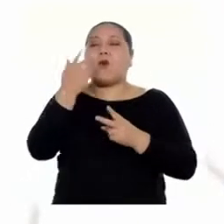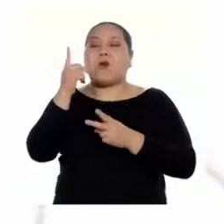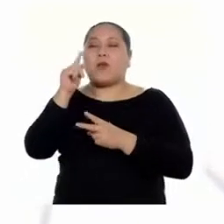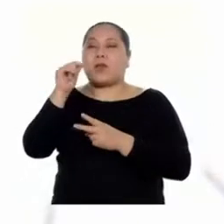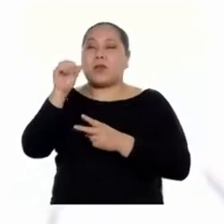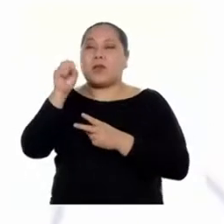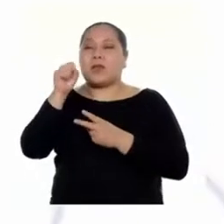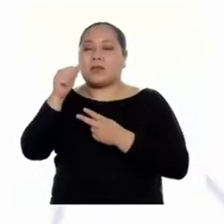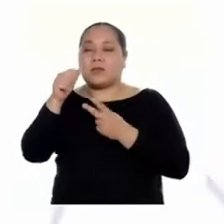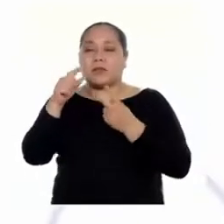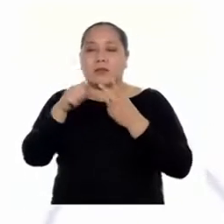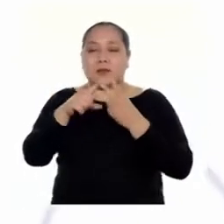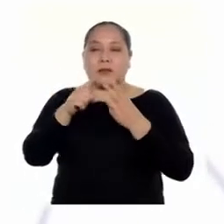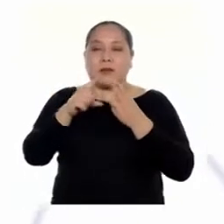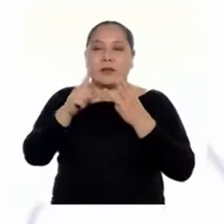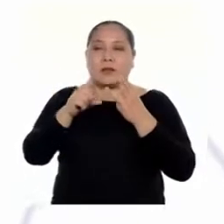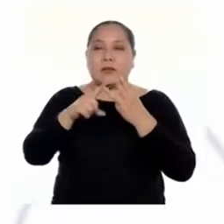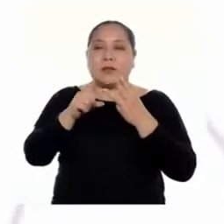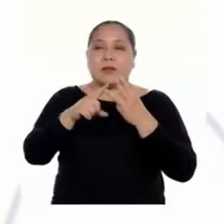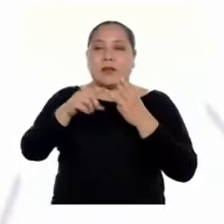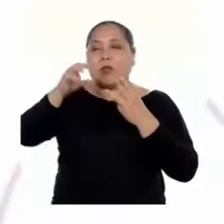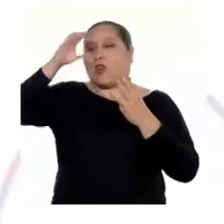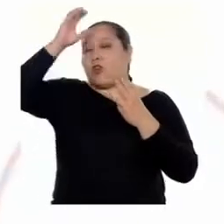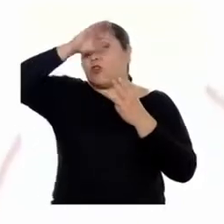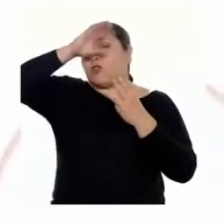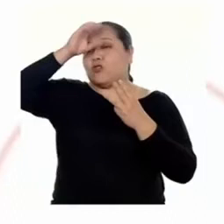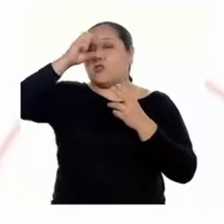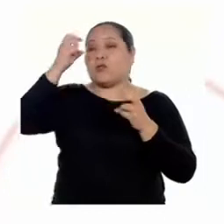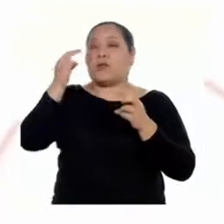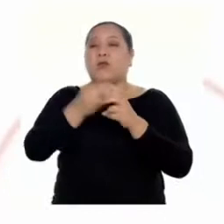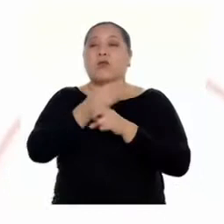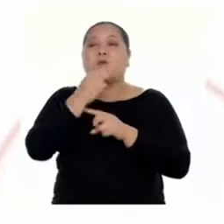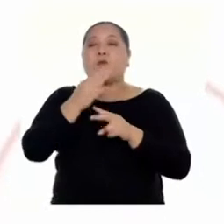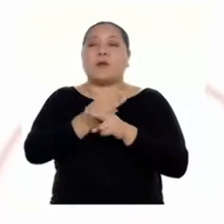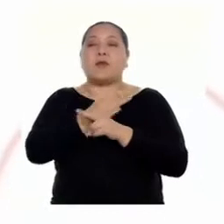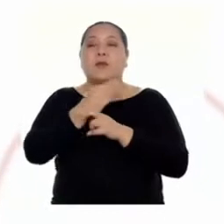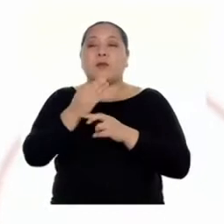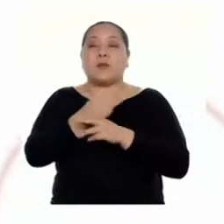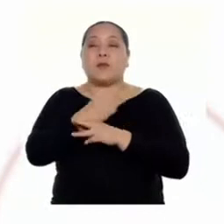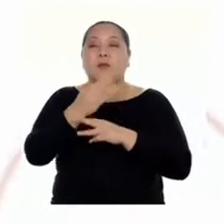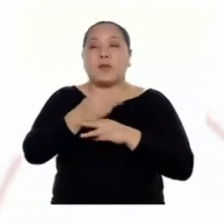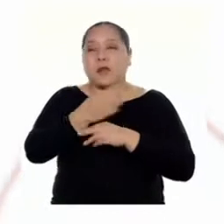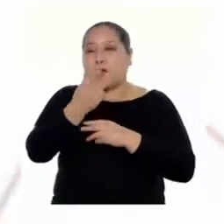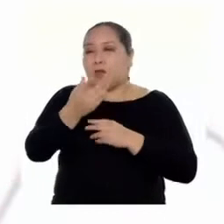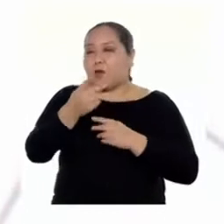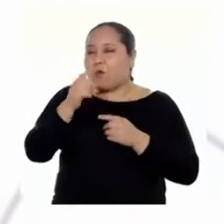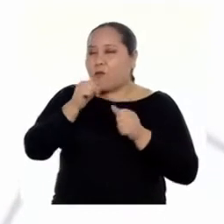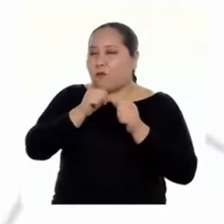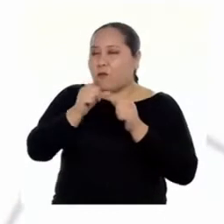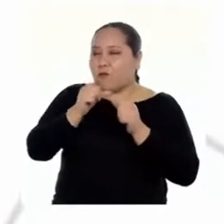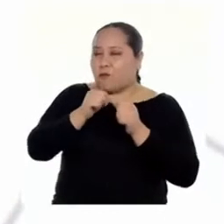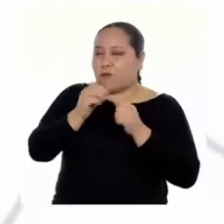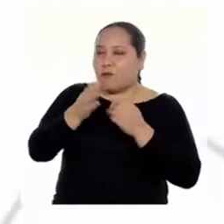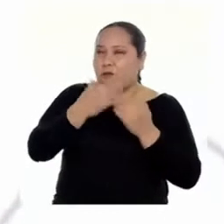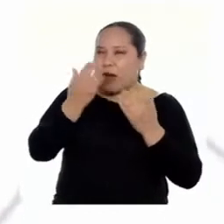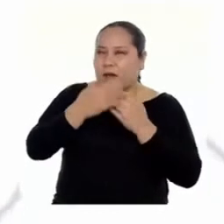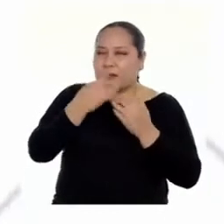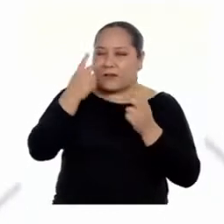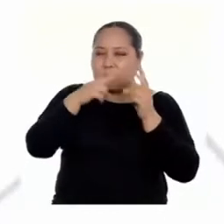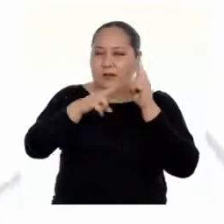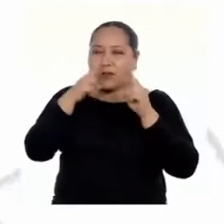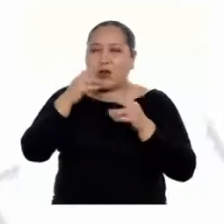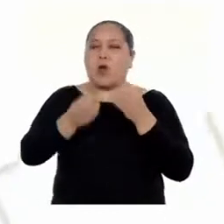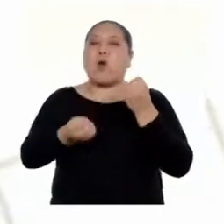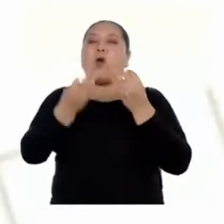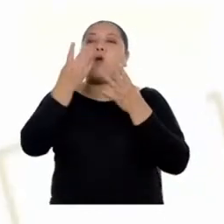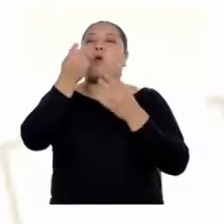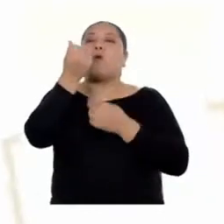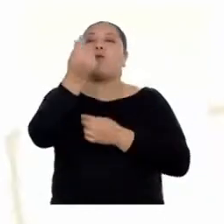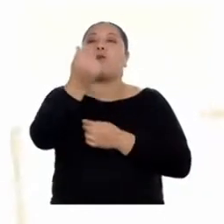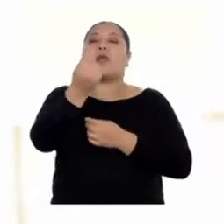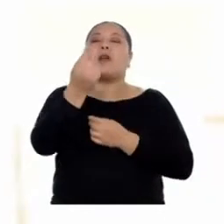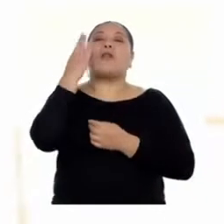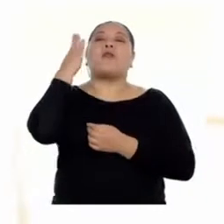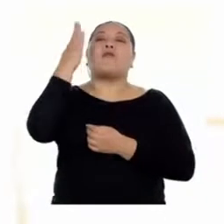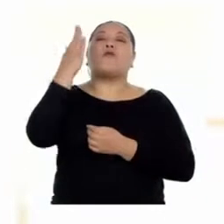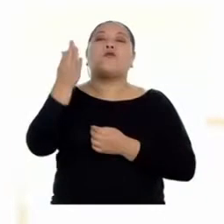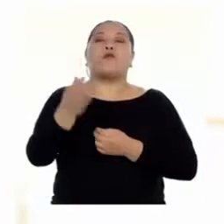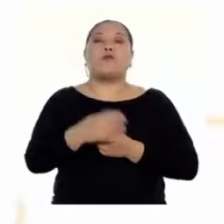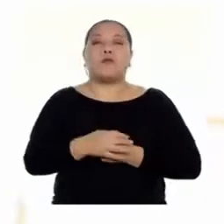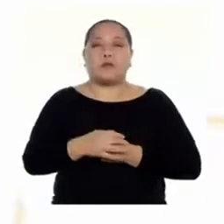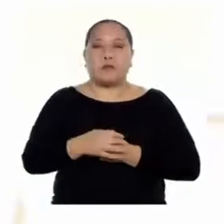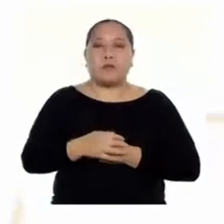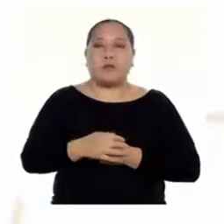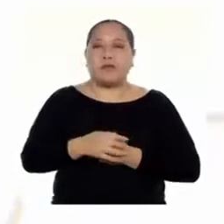interés. Y 3. El conocimiento matemático. Con un simple cálculo se podrá saber cuánto puede llegar a valer el dinero en el